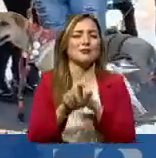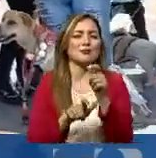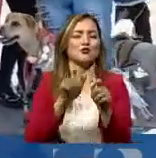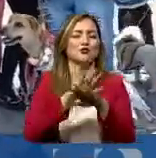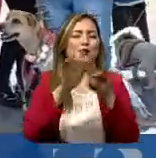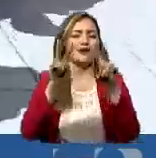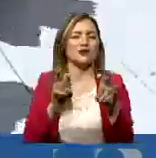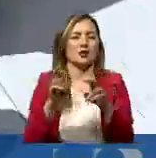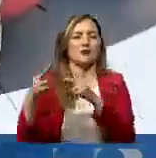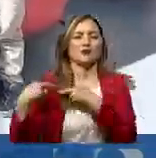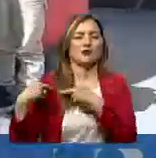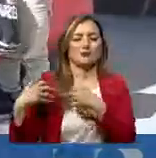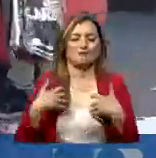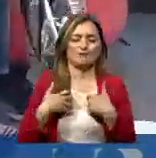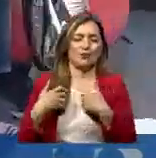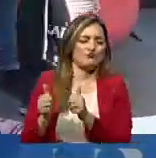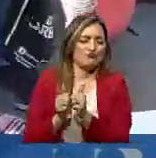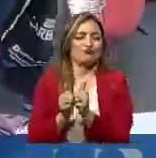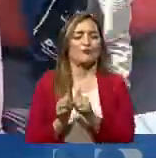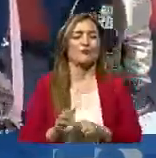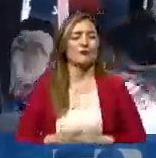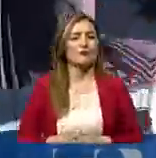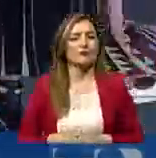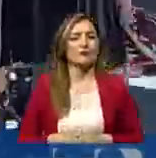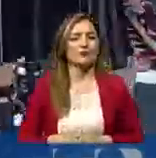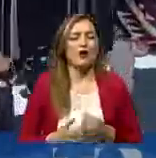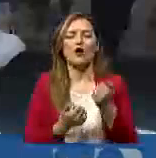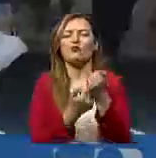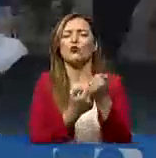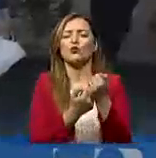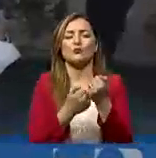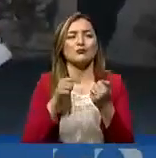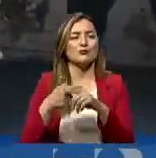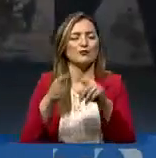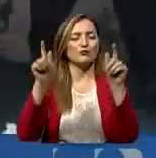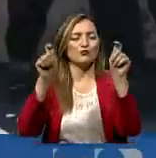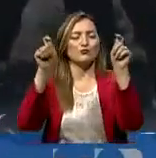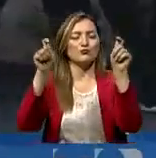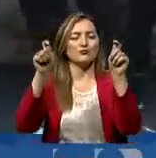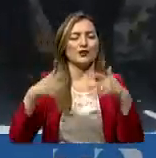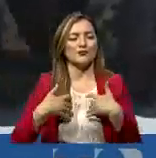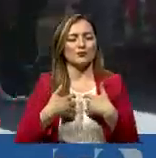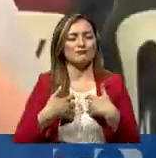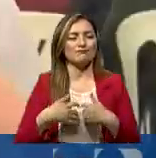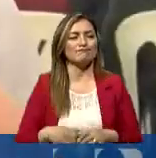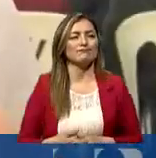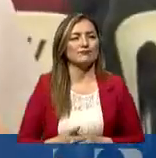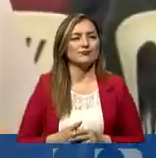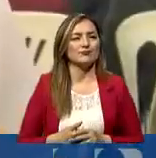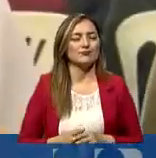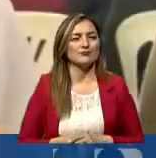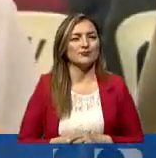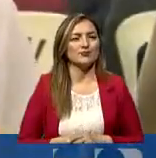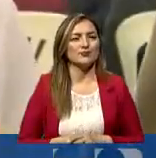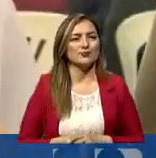sobre la tenencia responsable de animales de compañía. Todo esto se logrará con el apoyo de personal de diversas fundaciones animalistas de la ciudad. Los